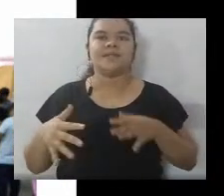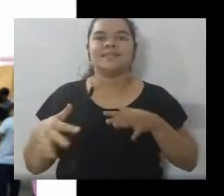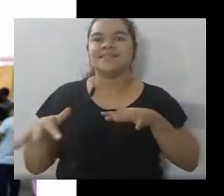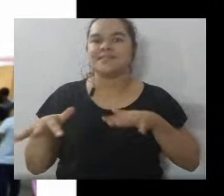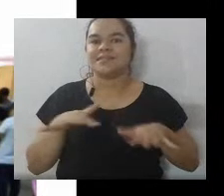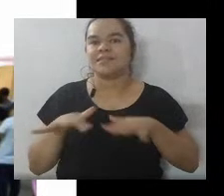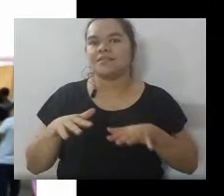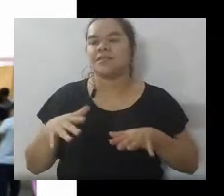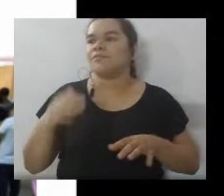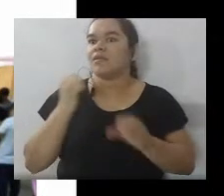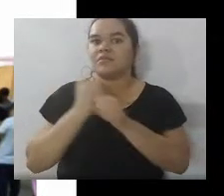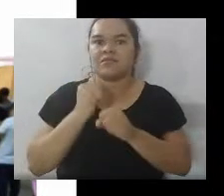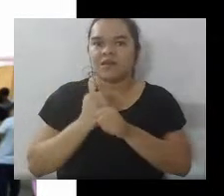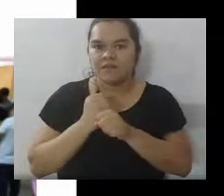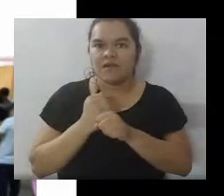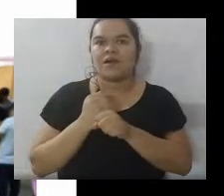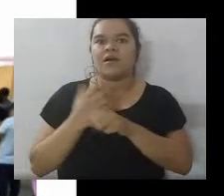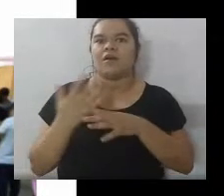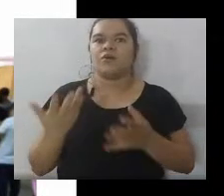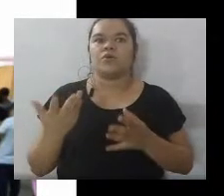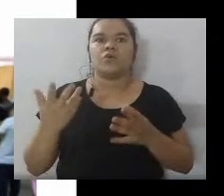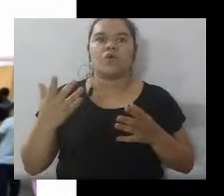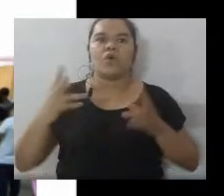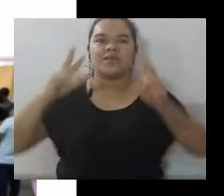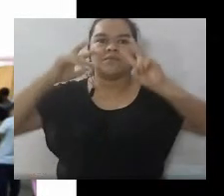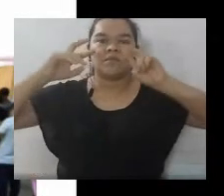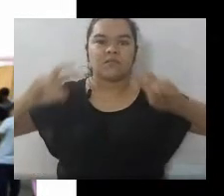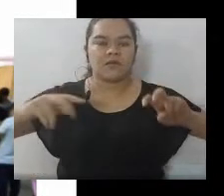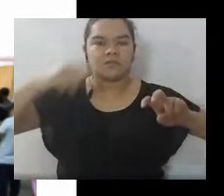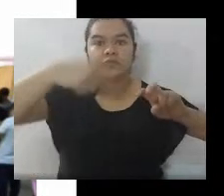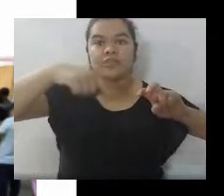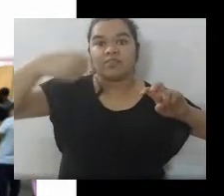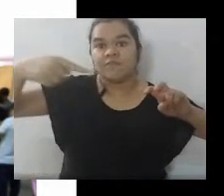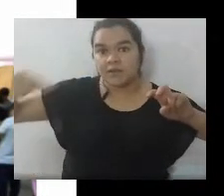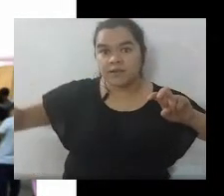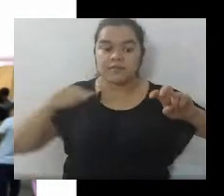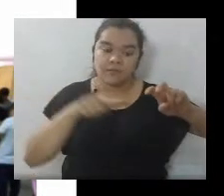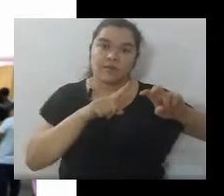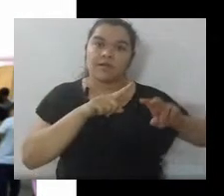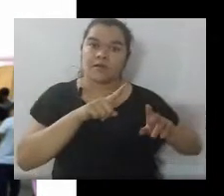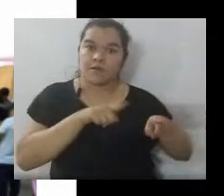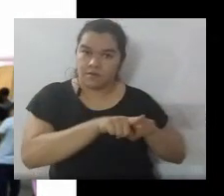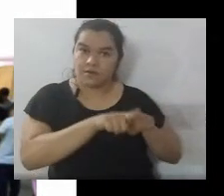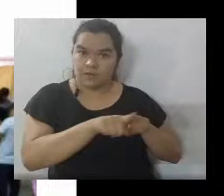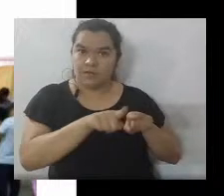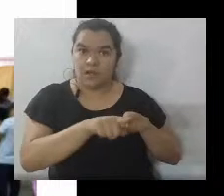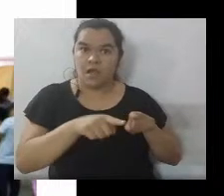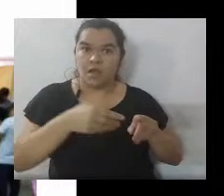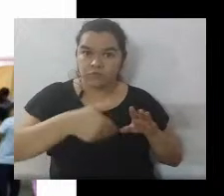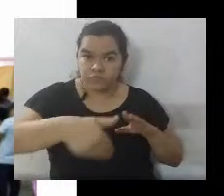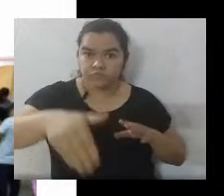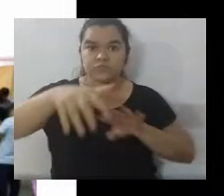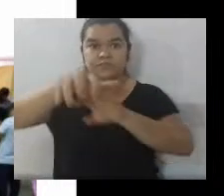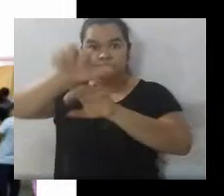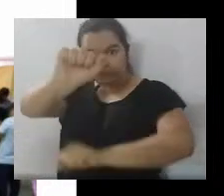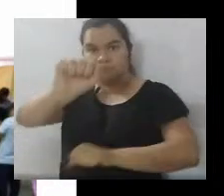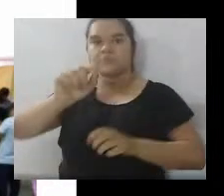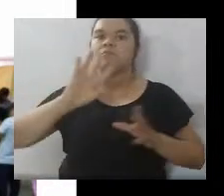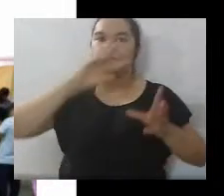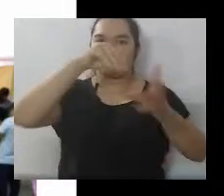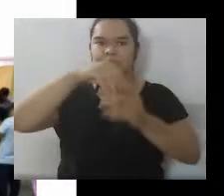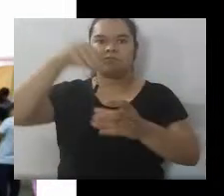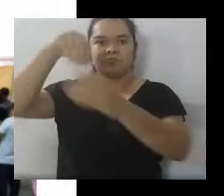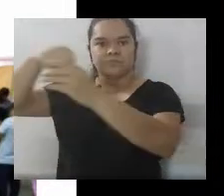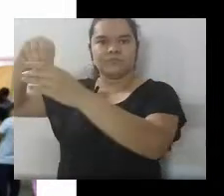actividad laboral, líneas de investigación, en el cual también nuestros futuros graduados, estudiantes, futuros